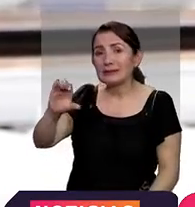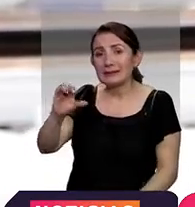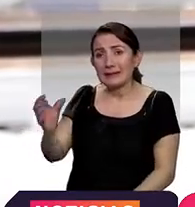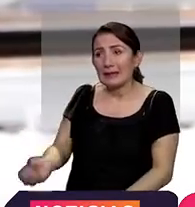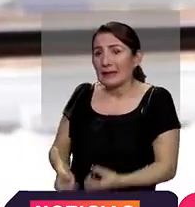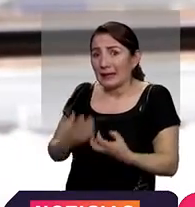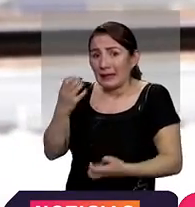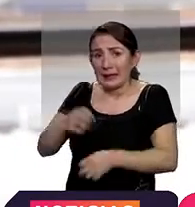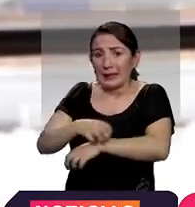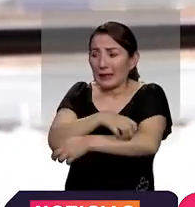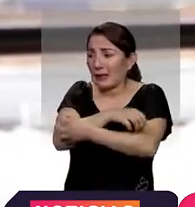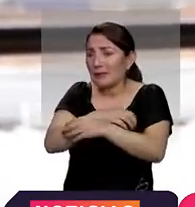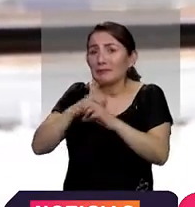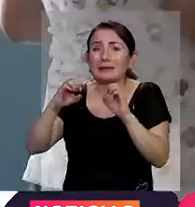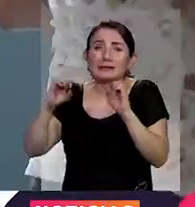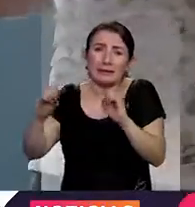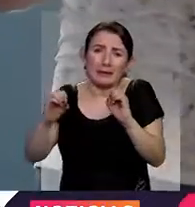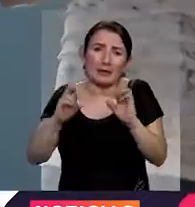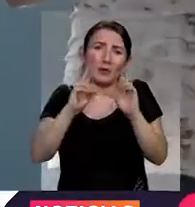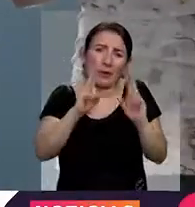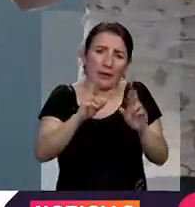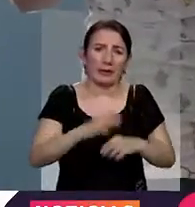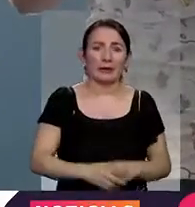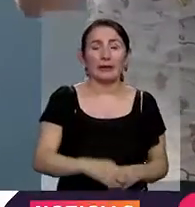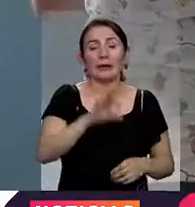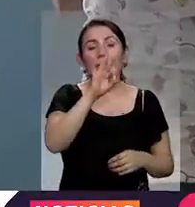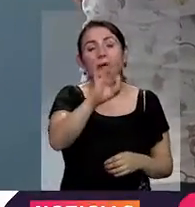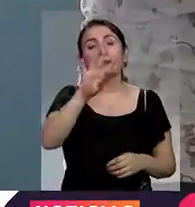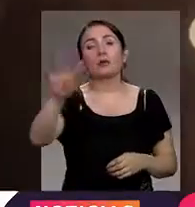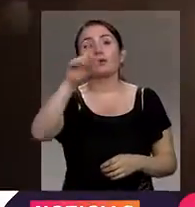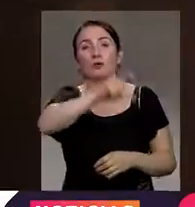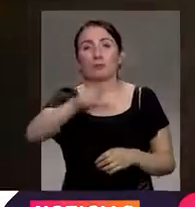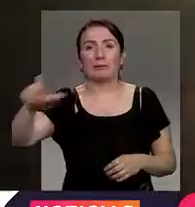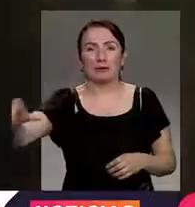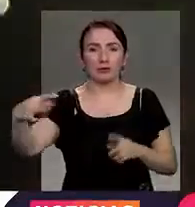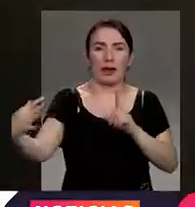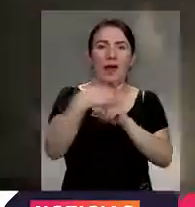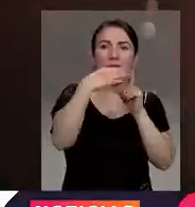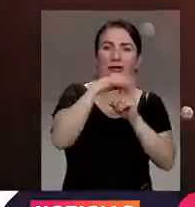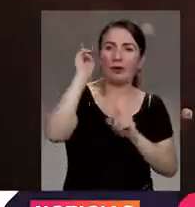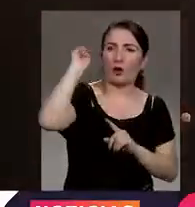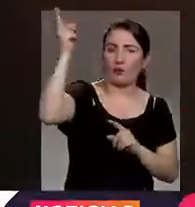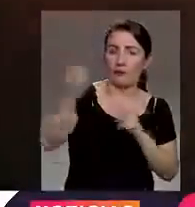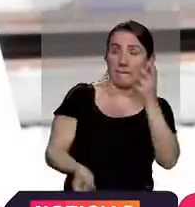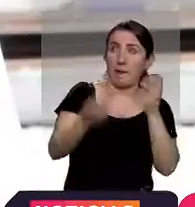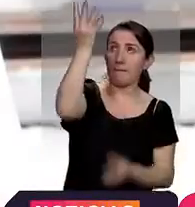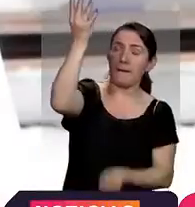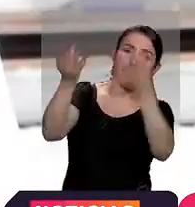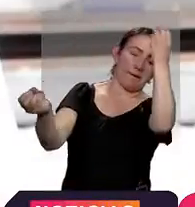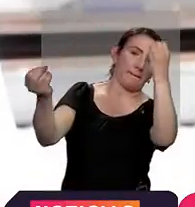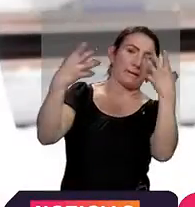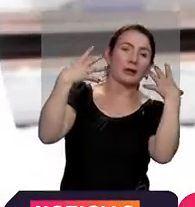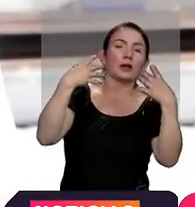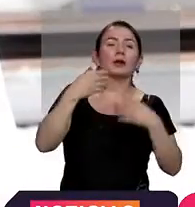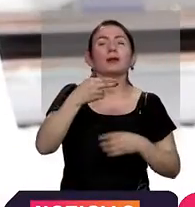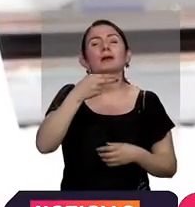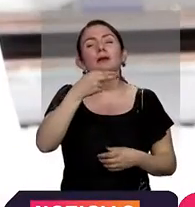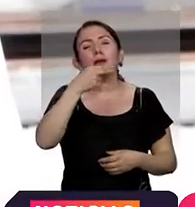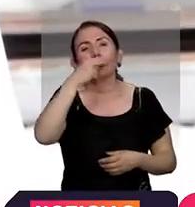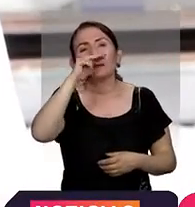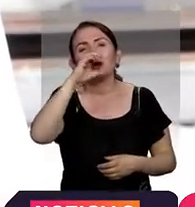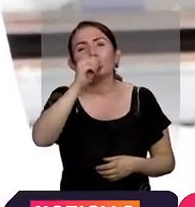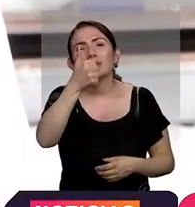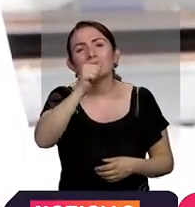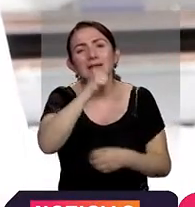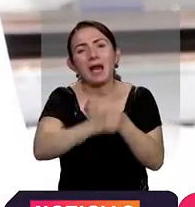esta Navidad permanezcan vacías. 34 personas han resultado heridas por su manipulación. Un chico de 10